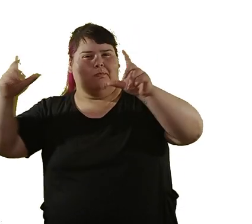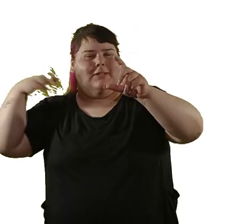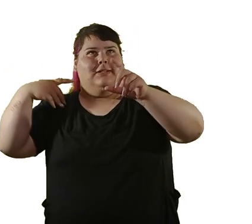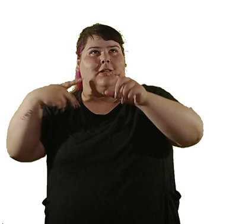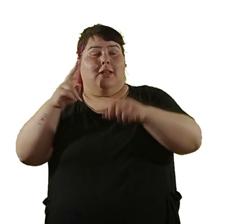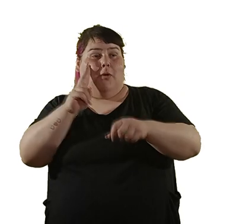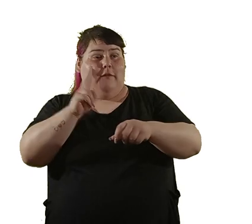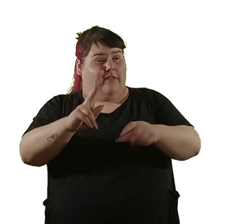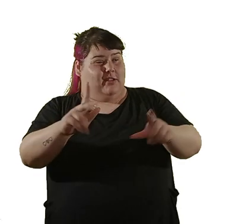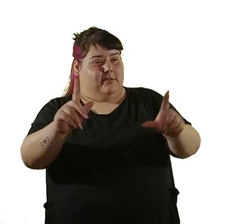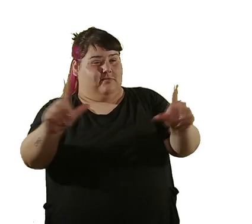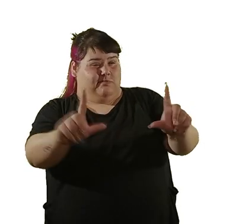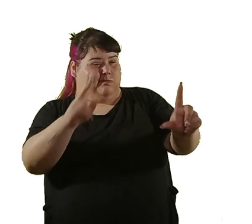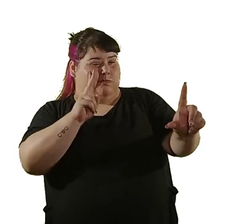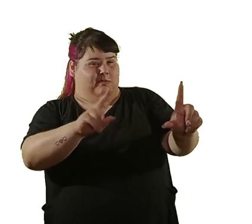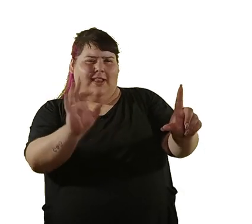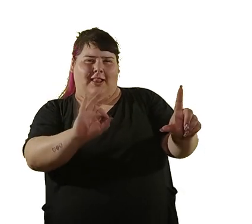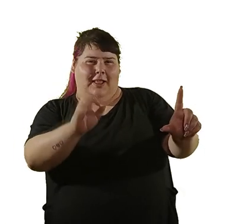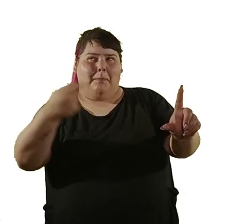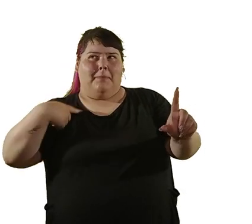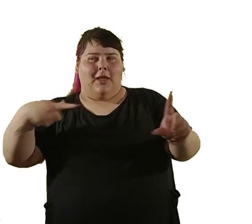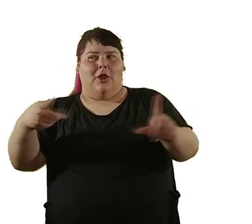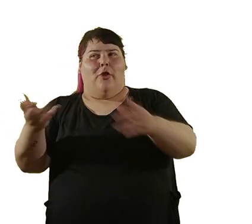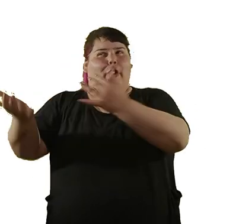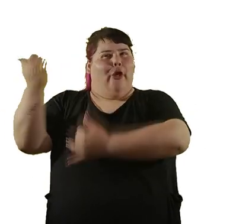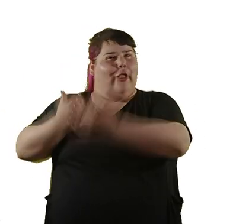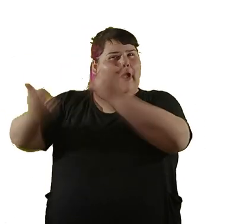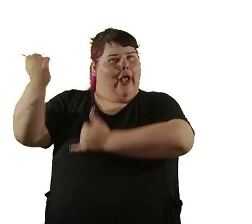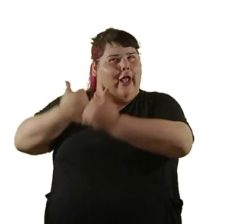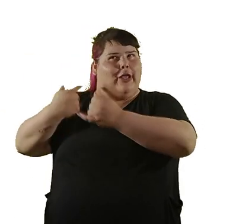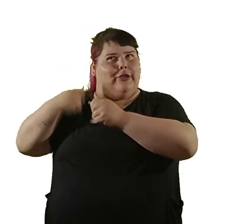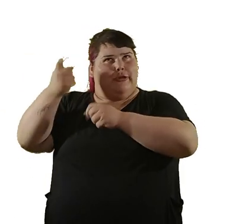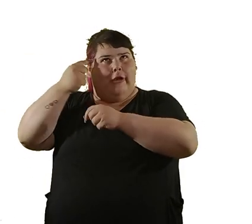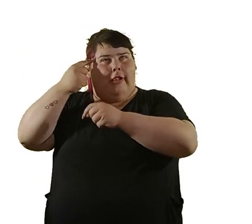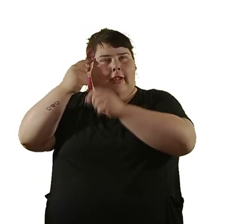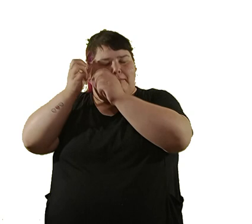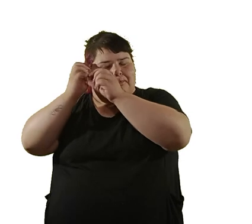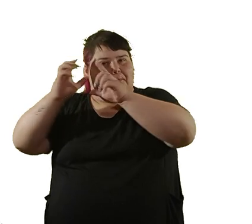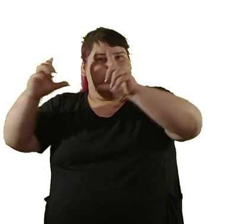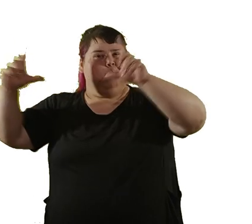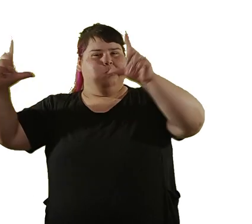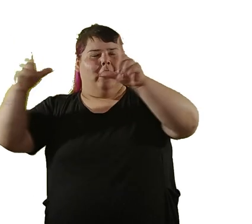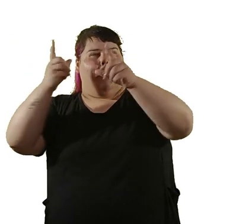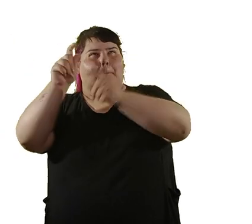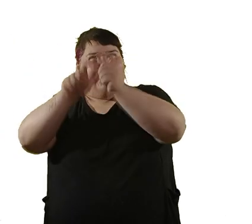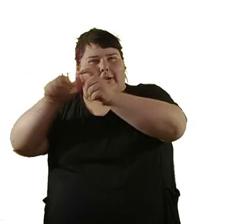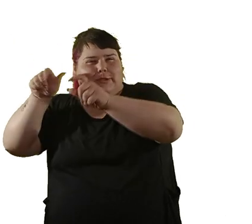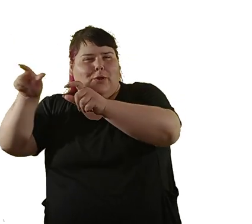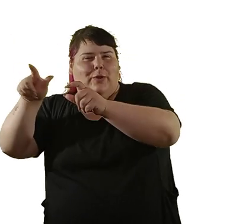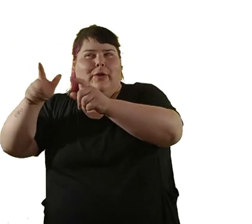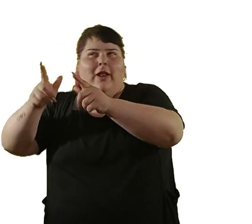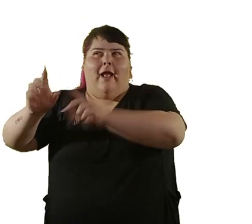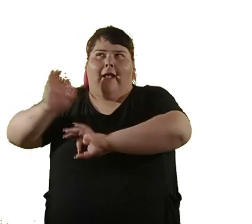estamos viendo la imagen, nos estamos imaginando la historia que me estás contando, yo la pongo en mi cabeza y me voy creando esos personajes y me voy creando